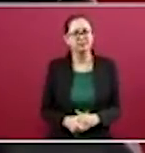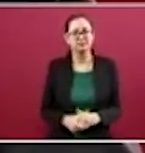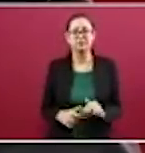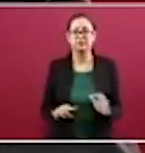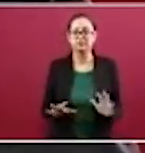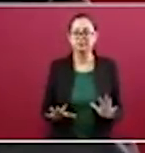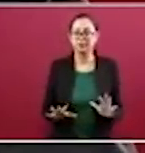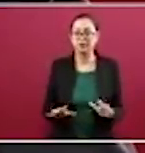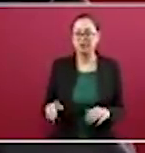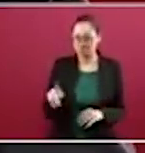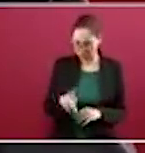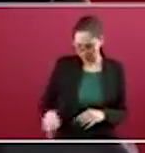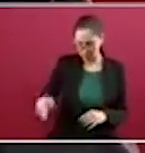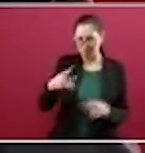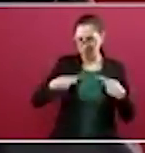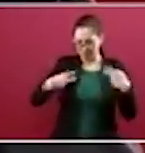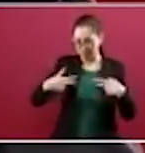Y el pueblo es sabio,